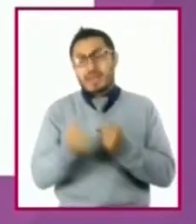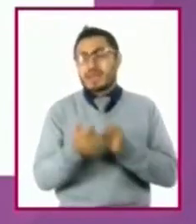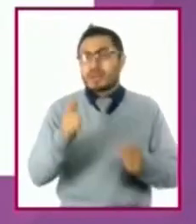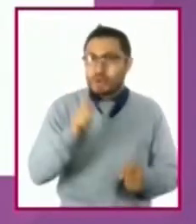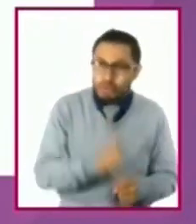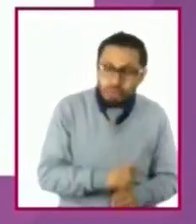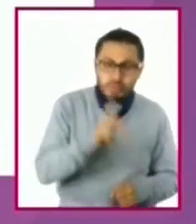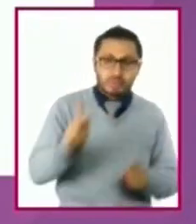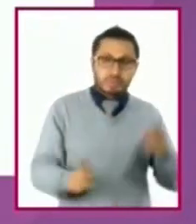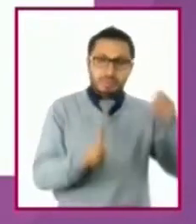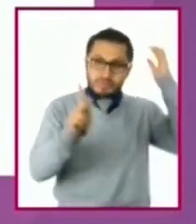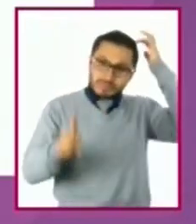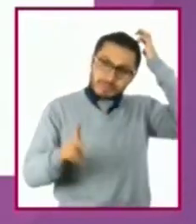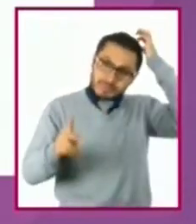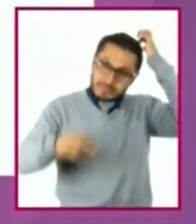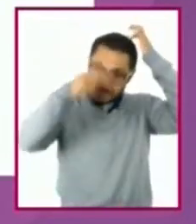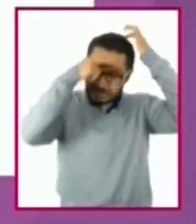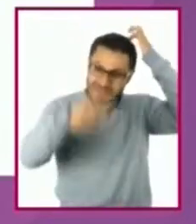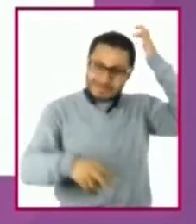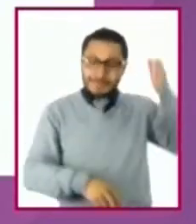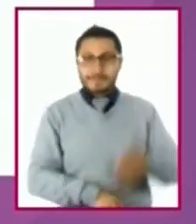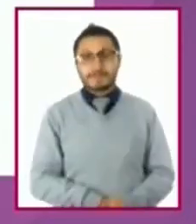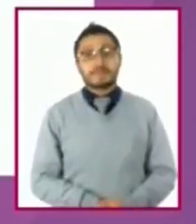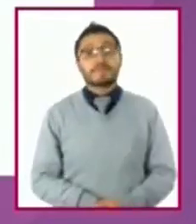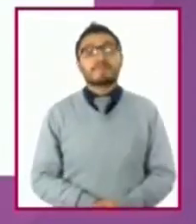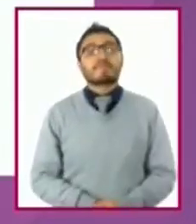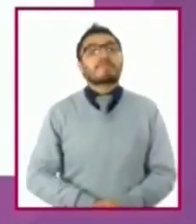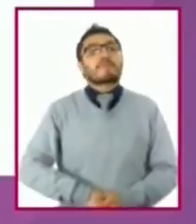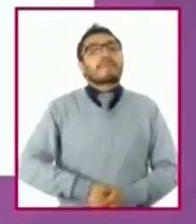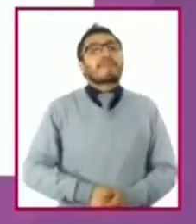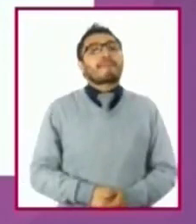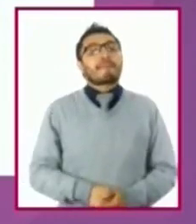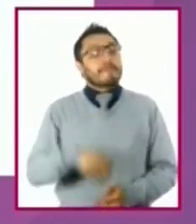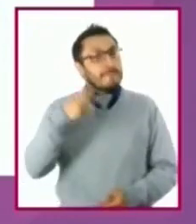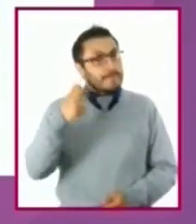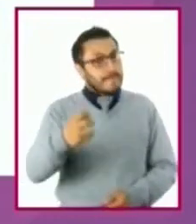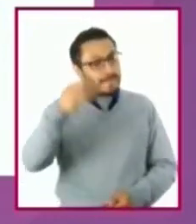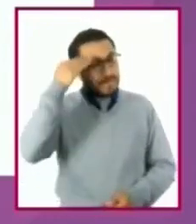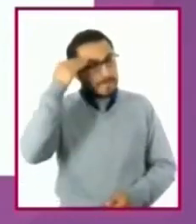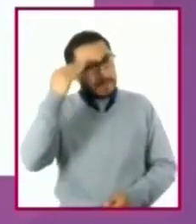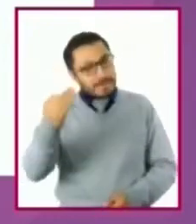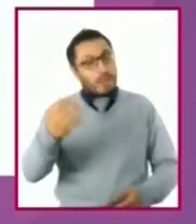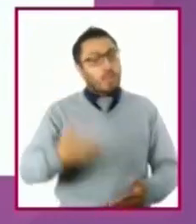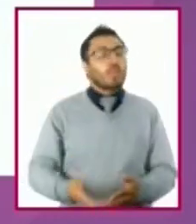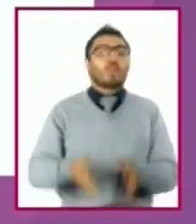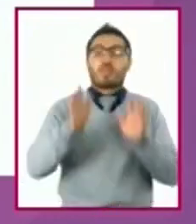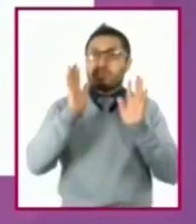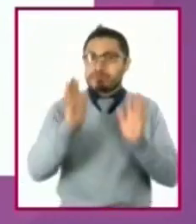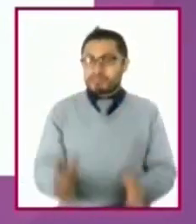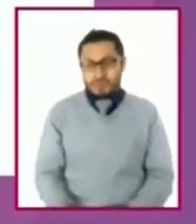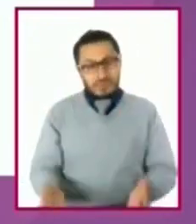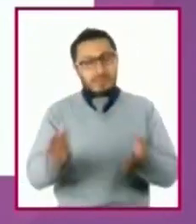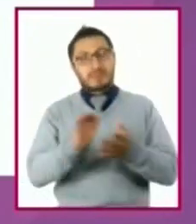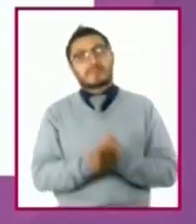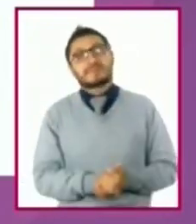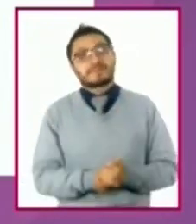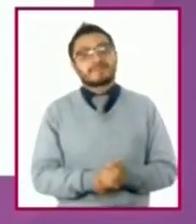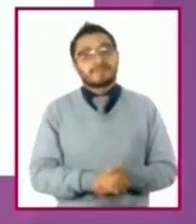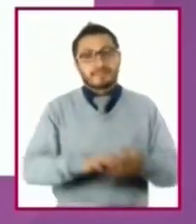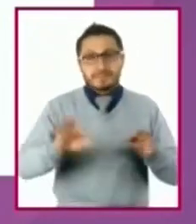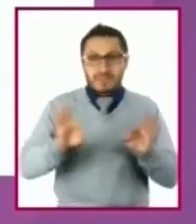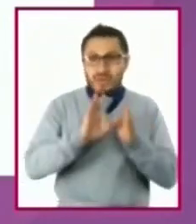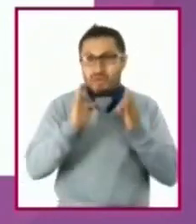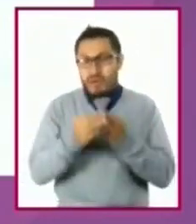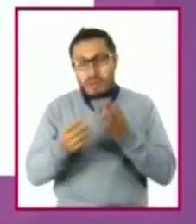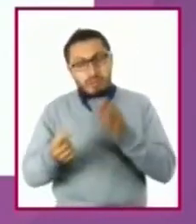sociales del pueblo mexicano. A partir de ese momento, comienza una nueva lucha,